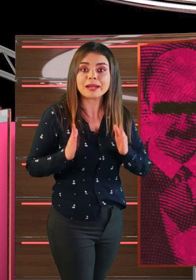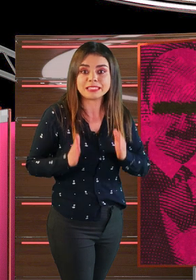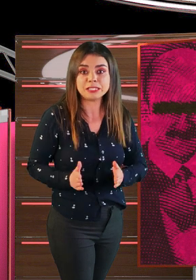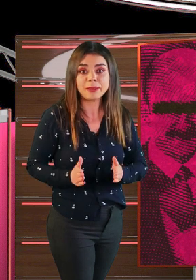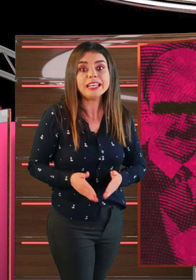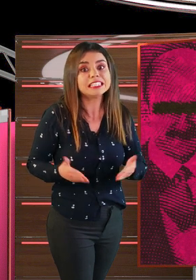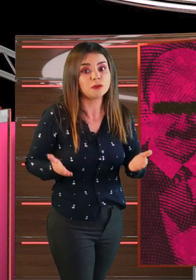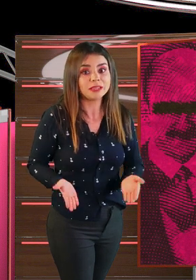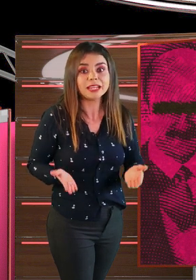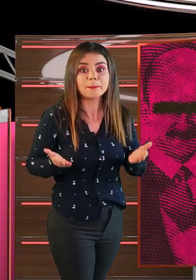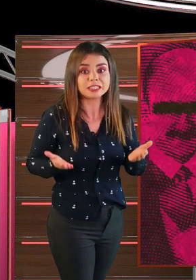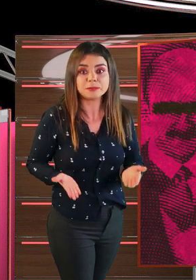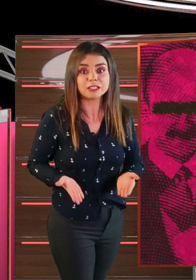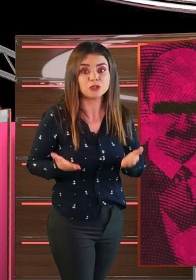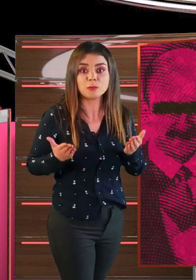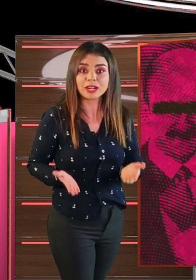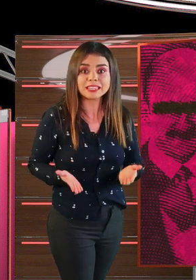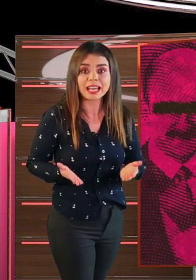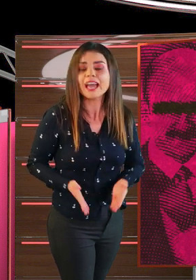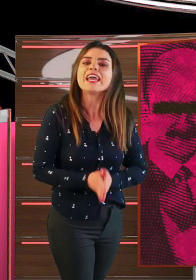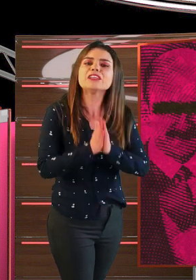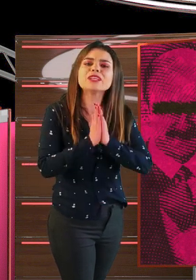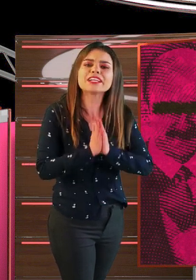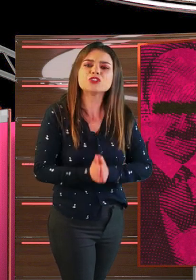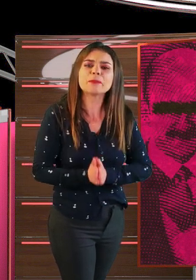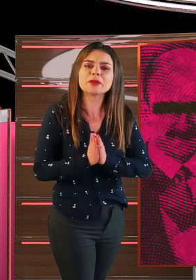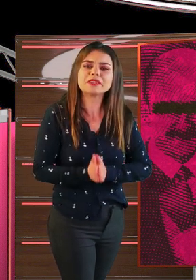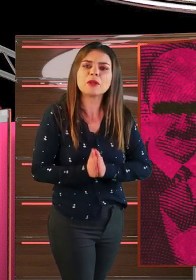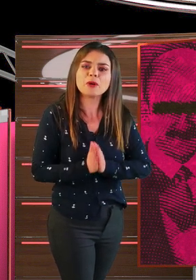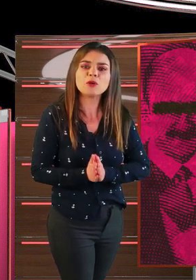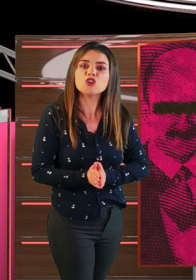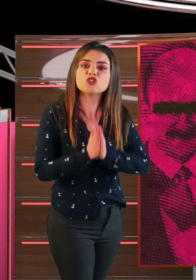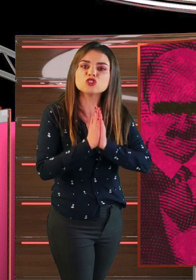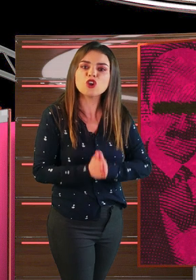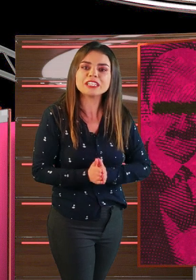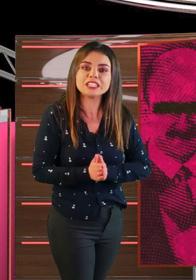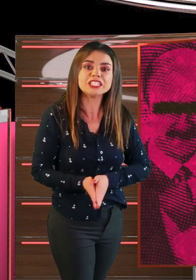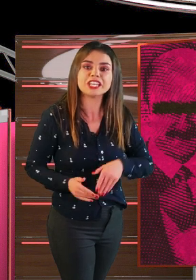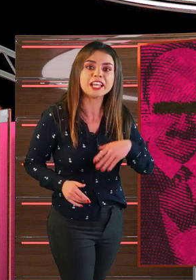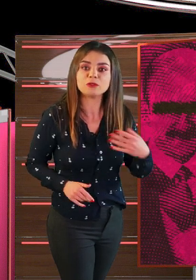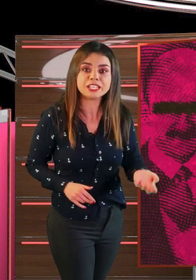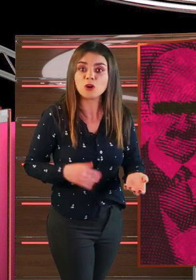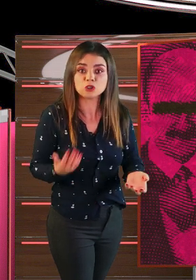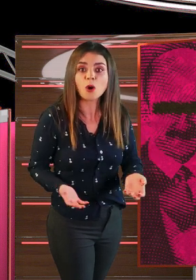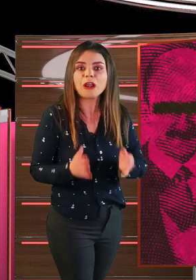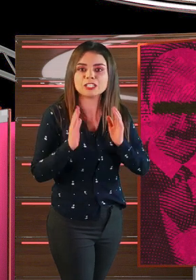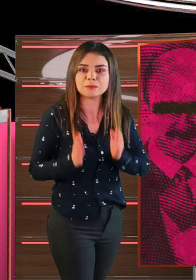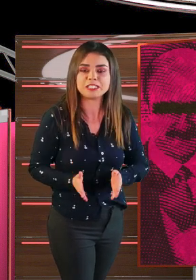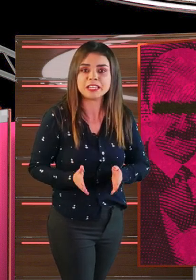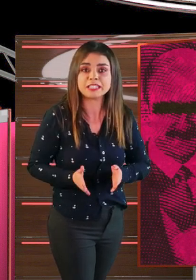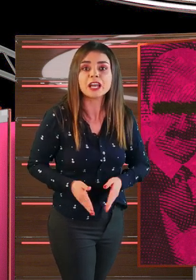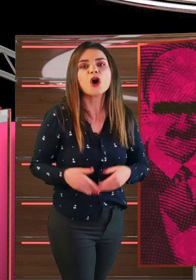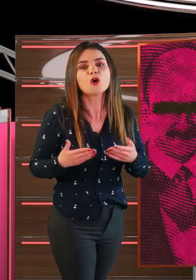ciudadanía participe y se fomente la participación democrática. Es un ejercicio que permite al pueblo no solo decidir si quiere enjuiciar o no a